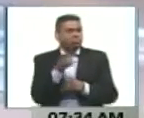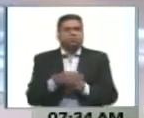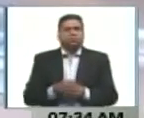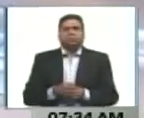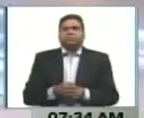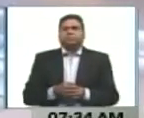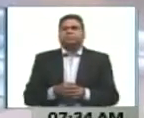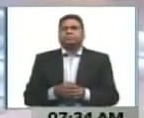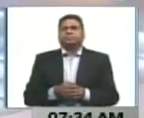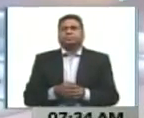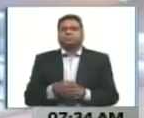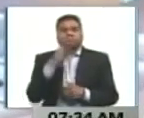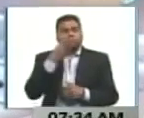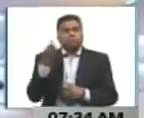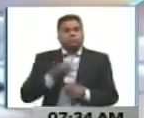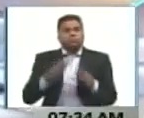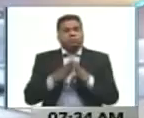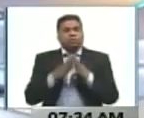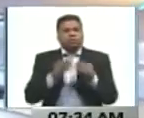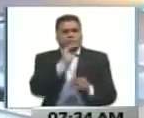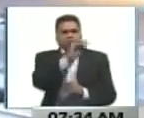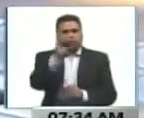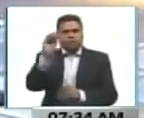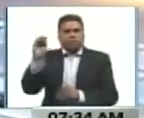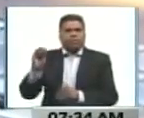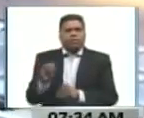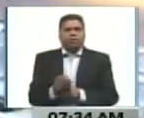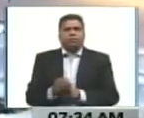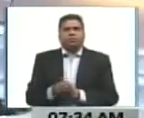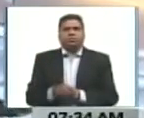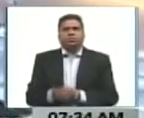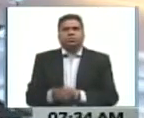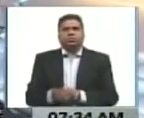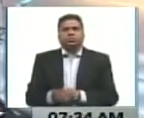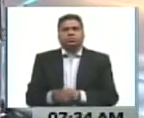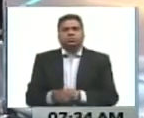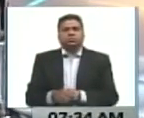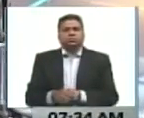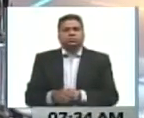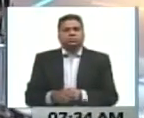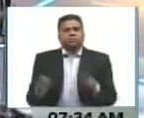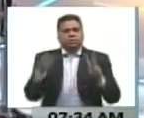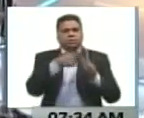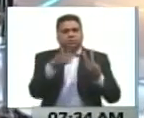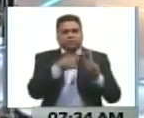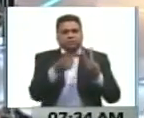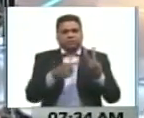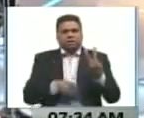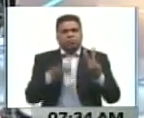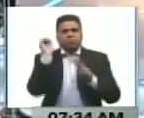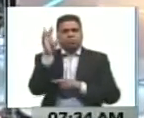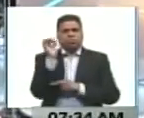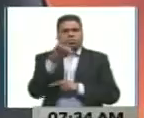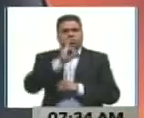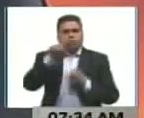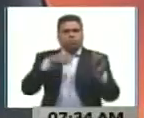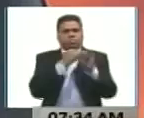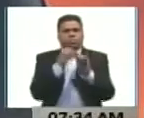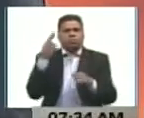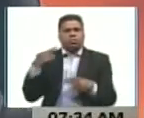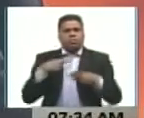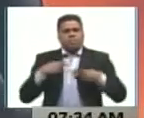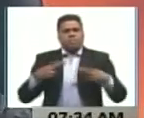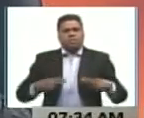en la autoconvocatoria de este 12º Foro de Intelectuales y Artistas en Defensa de la Humanidad tuvo su motivación con